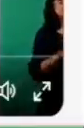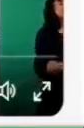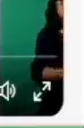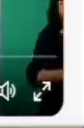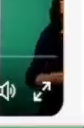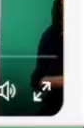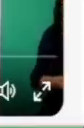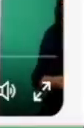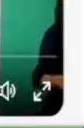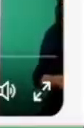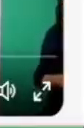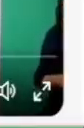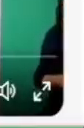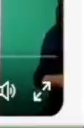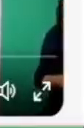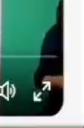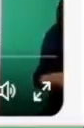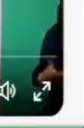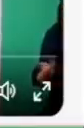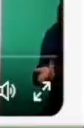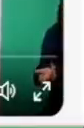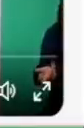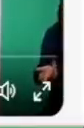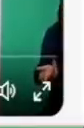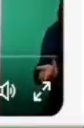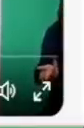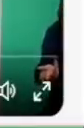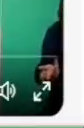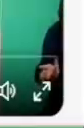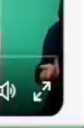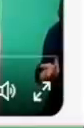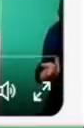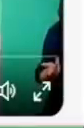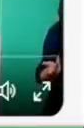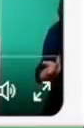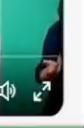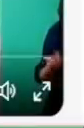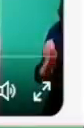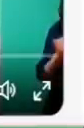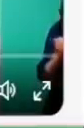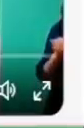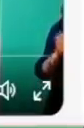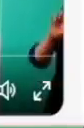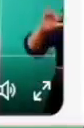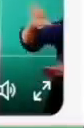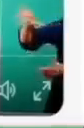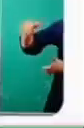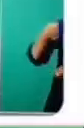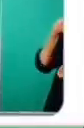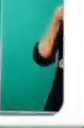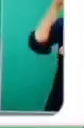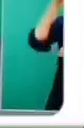Pues a costa de el presupuesto, que es dinero del pueblo.